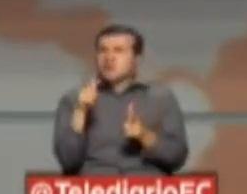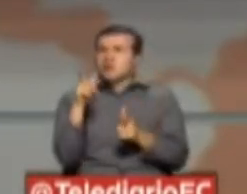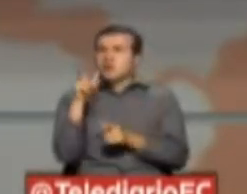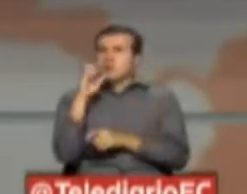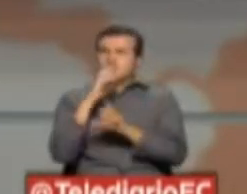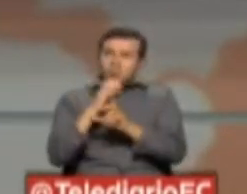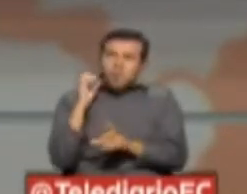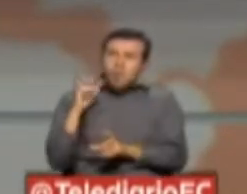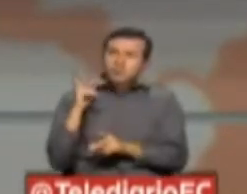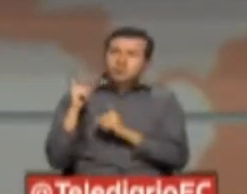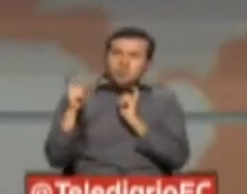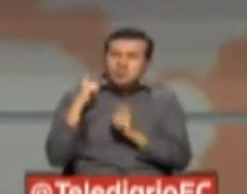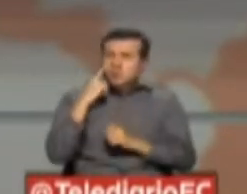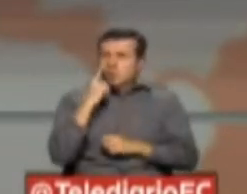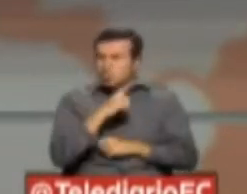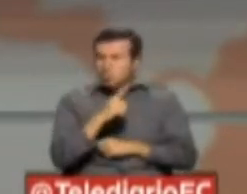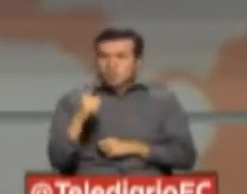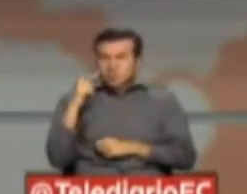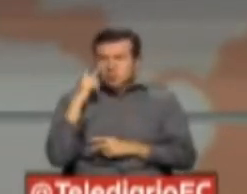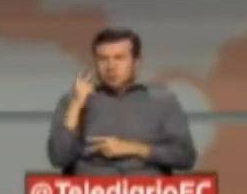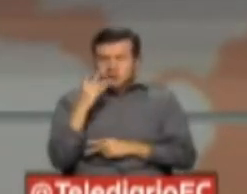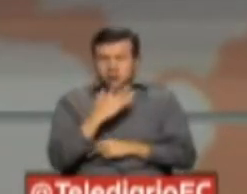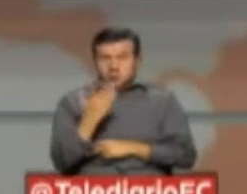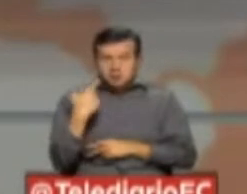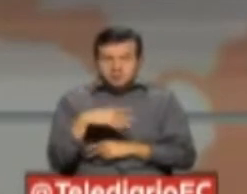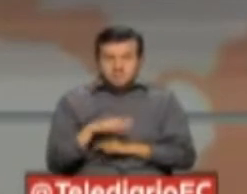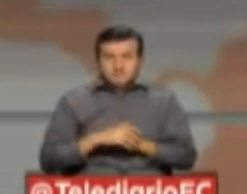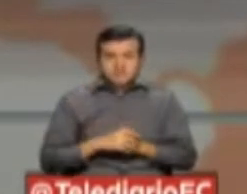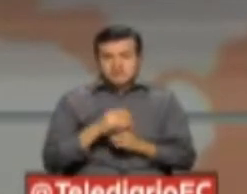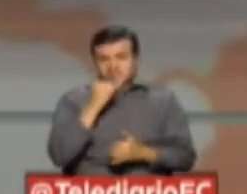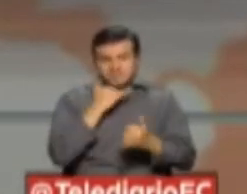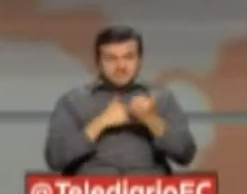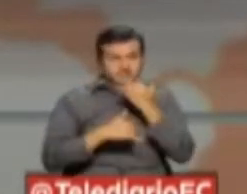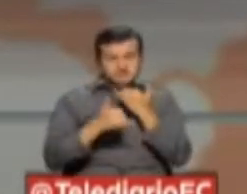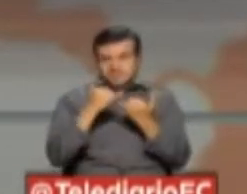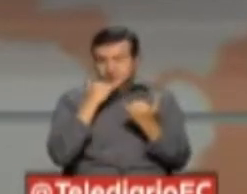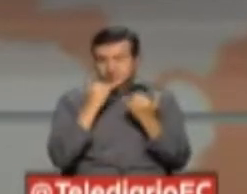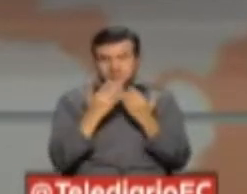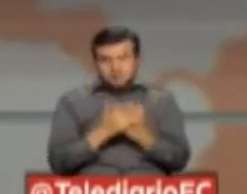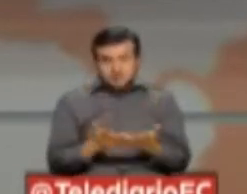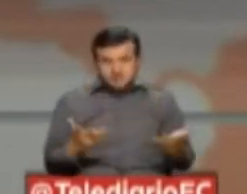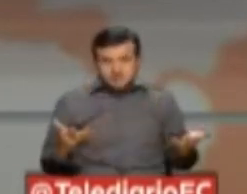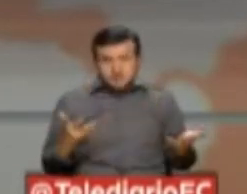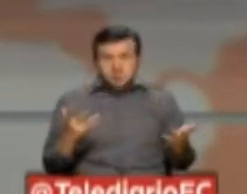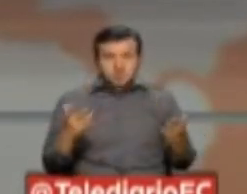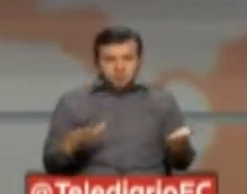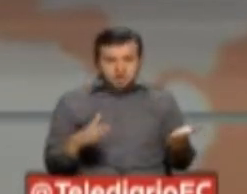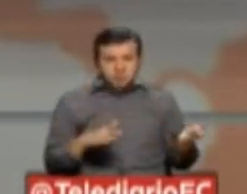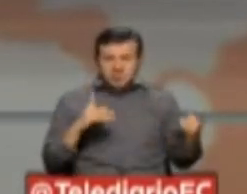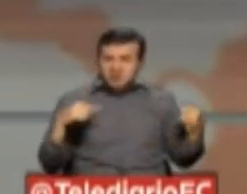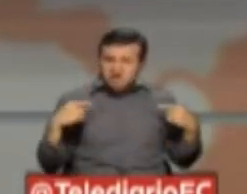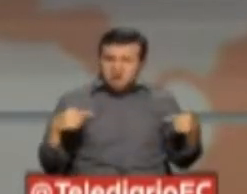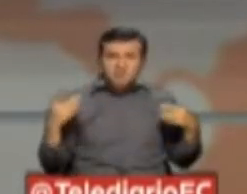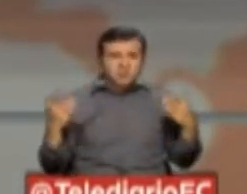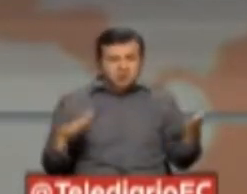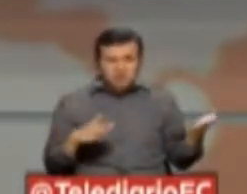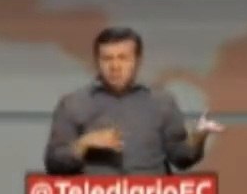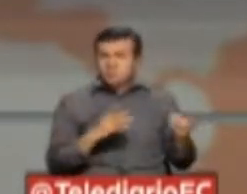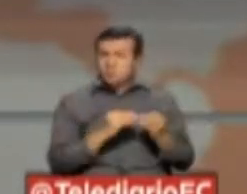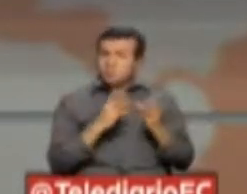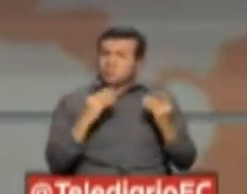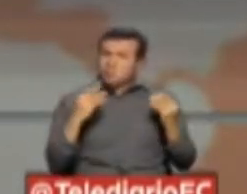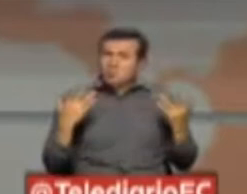público para verificar qué es lo que está sucediendo con estas inobservancias porque nos están matando día tras día y